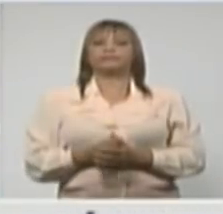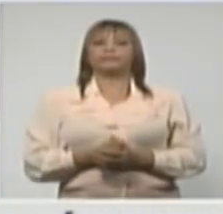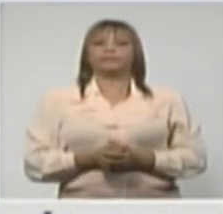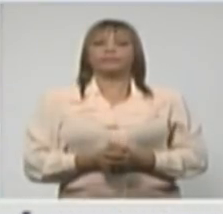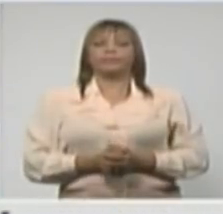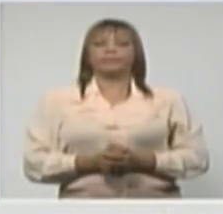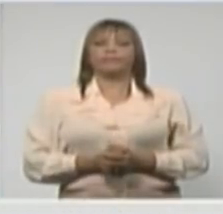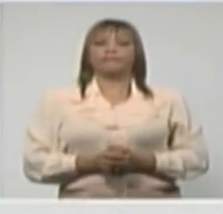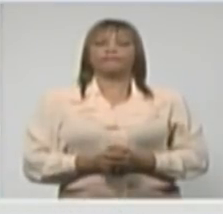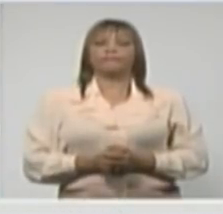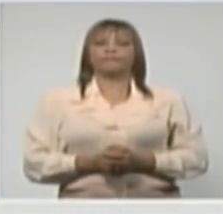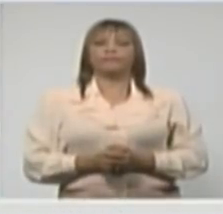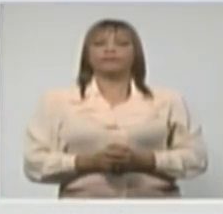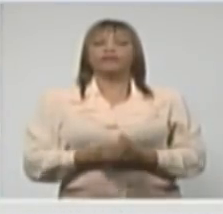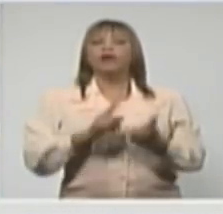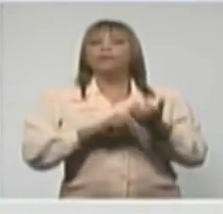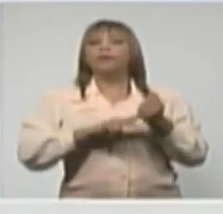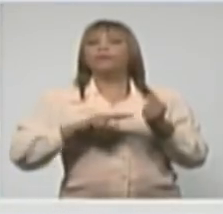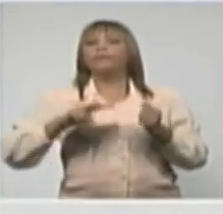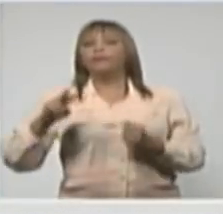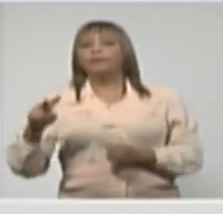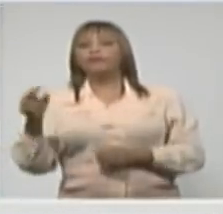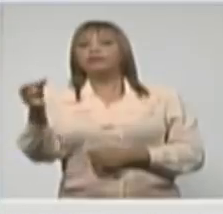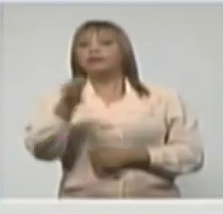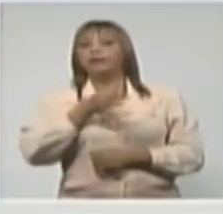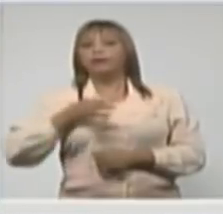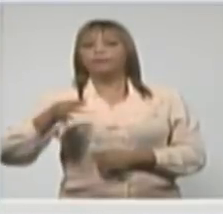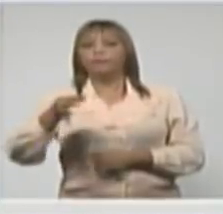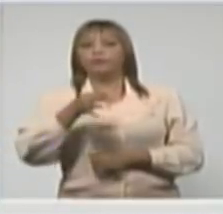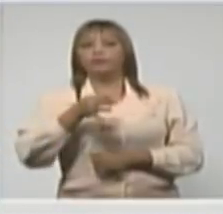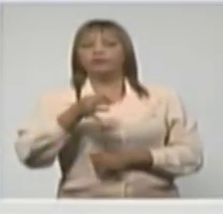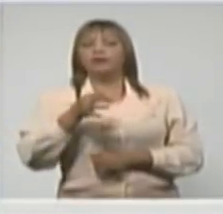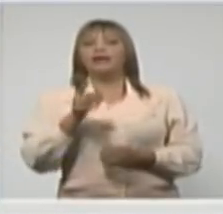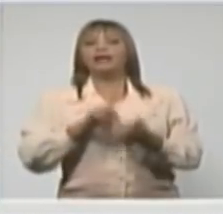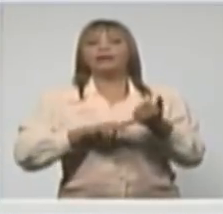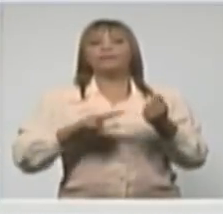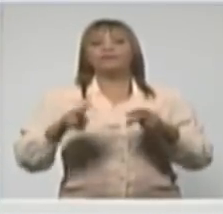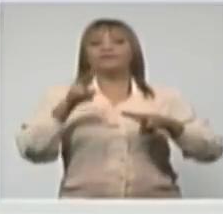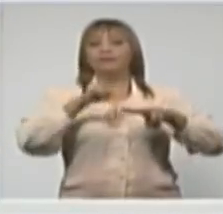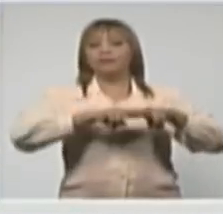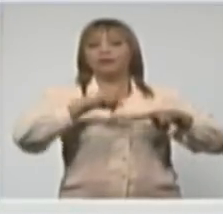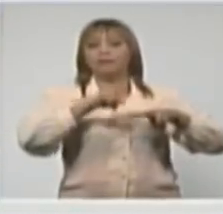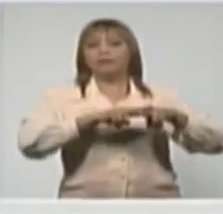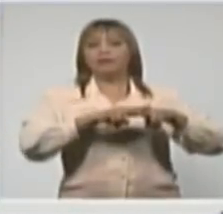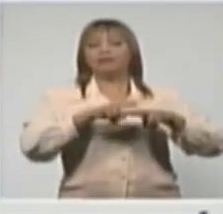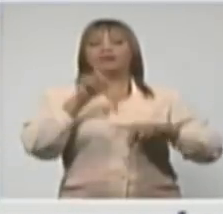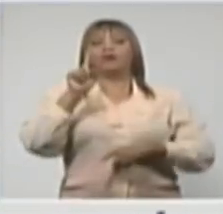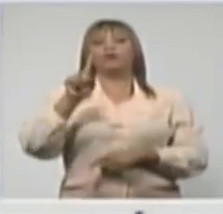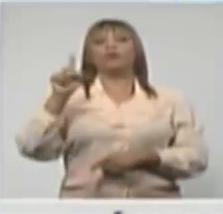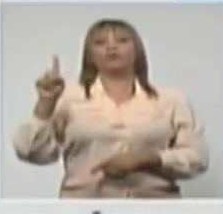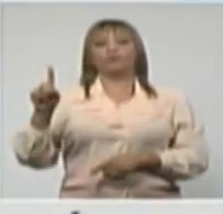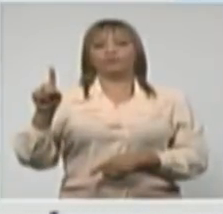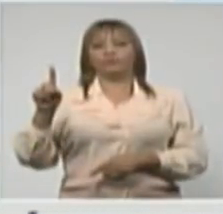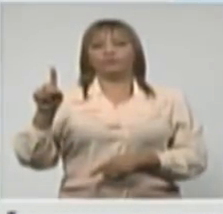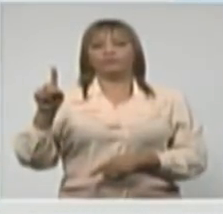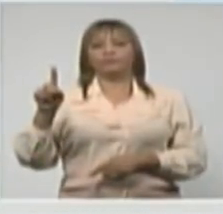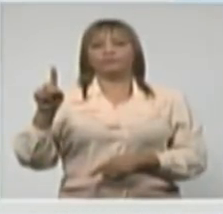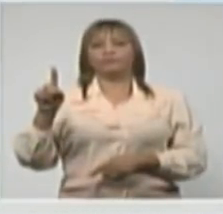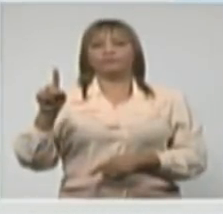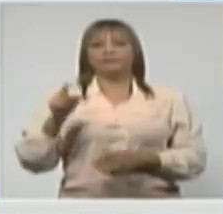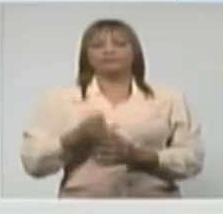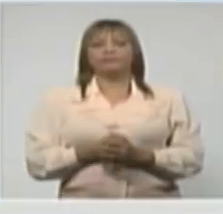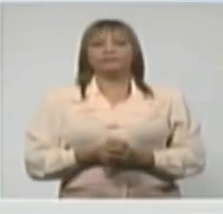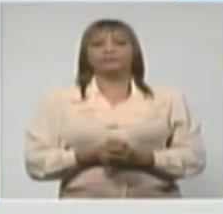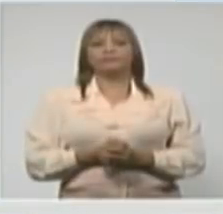Por provincias y municipios, la provincia de La Habana, 11 casos diagnosticados, Ciego